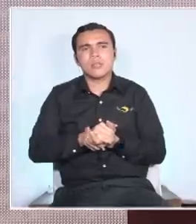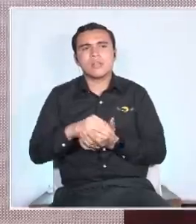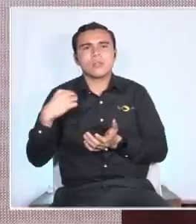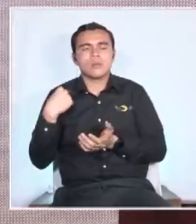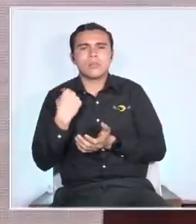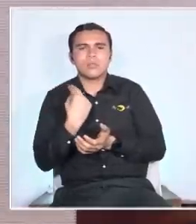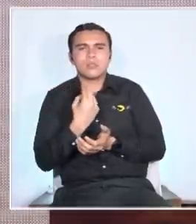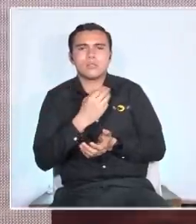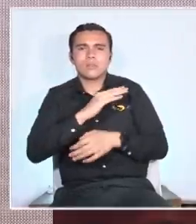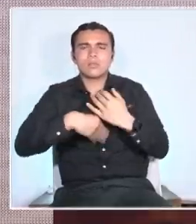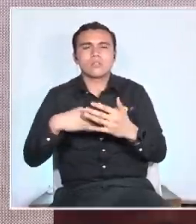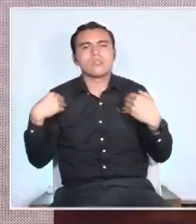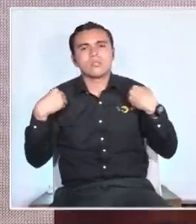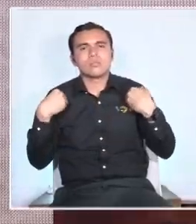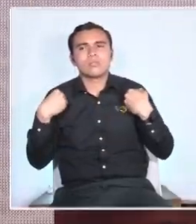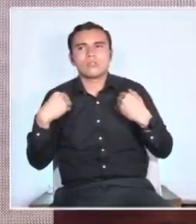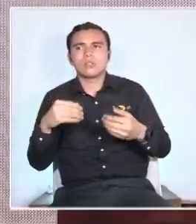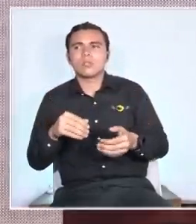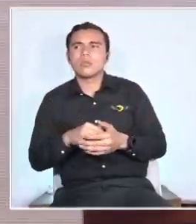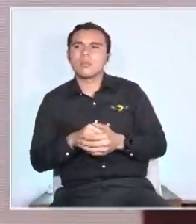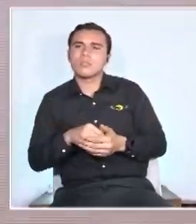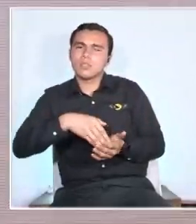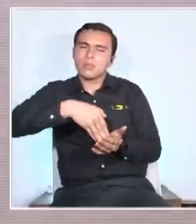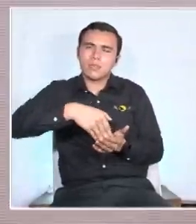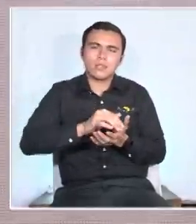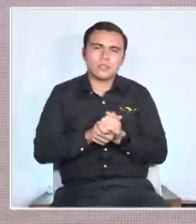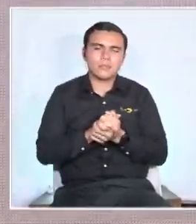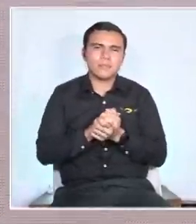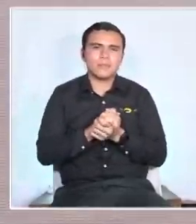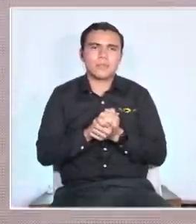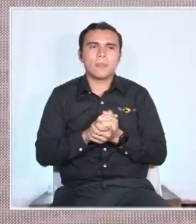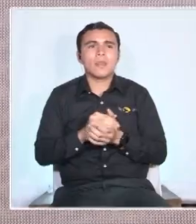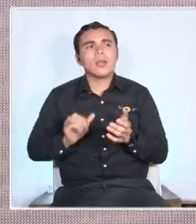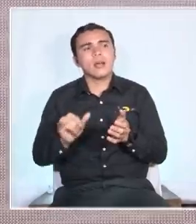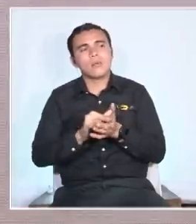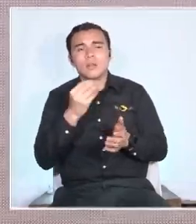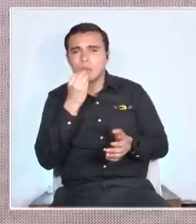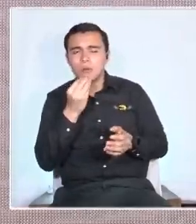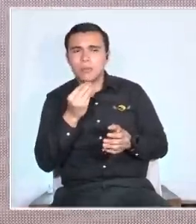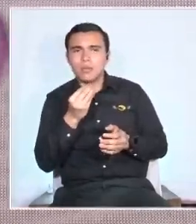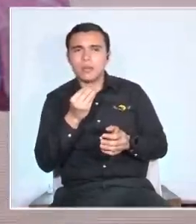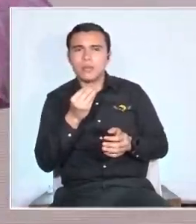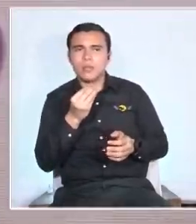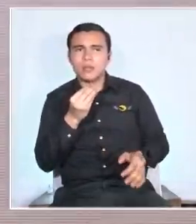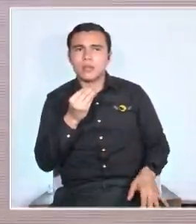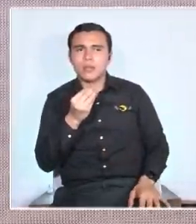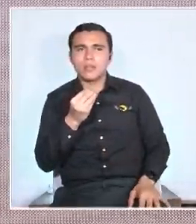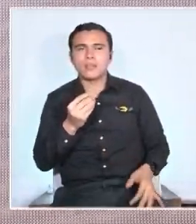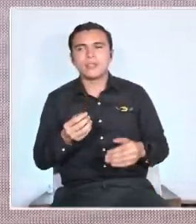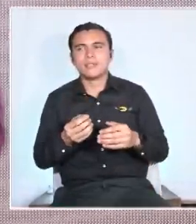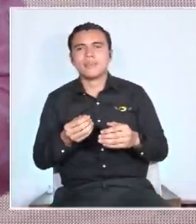Todos nosotros tenemos debilidades. Aún el comer ese cake, como dice, el pastel,